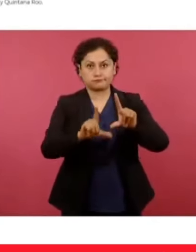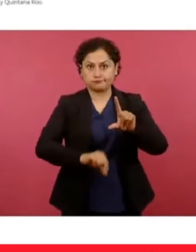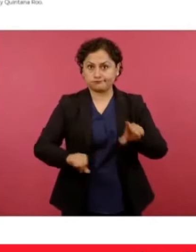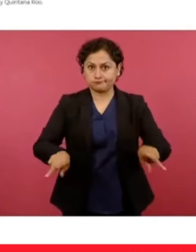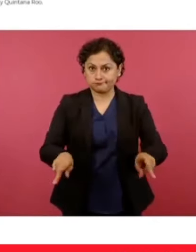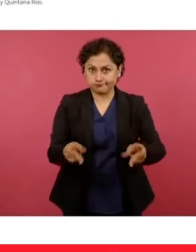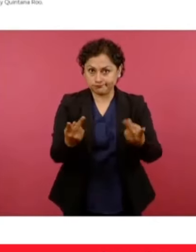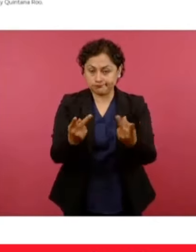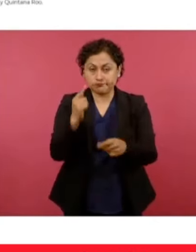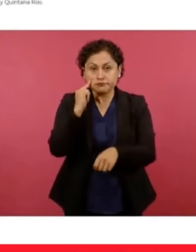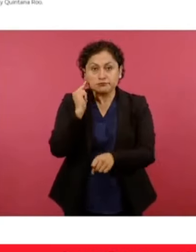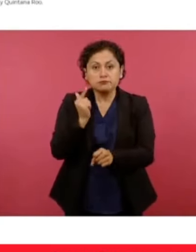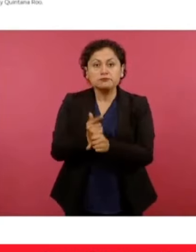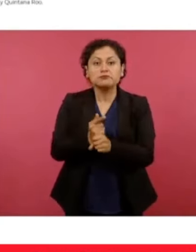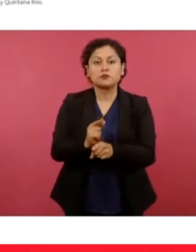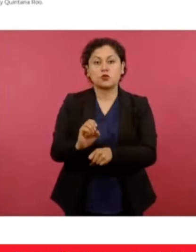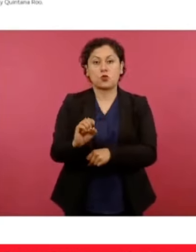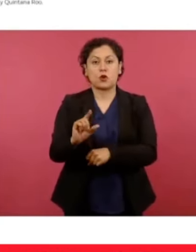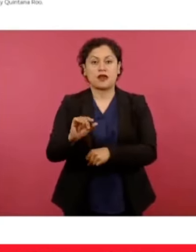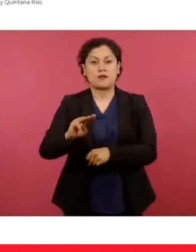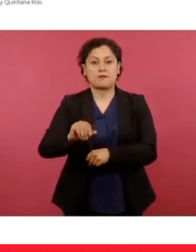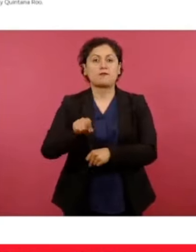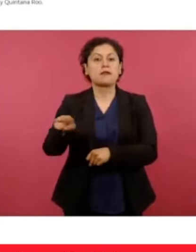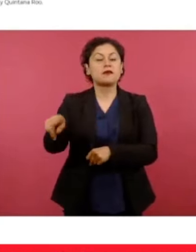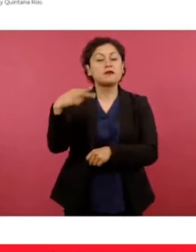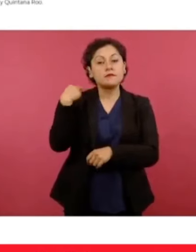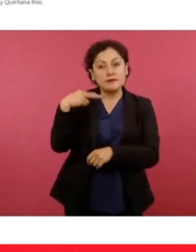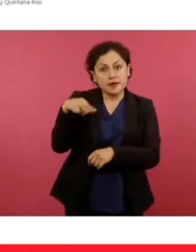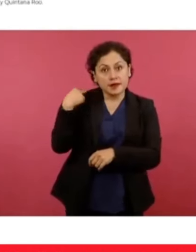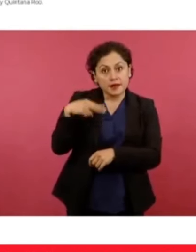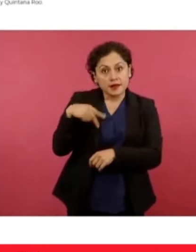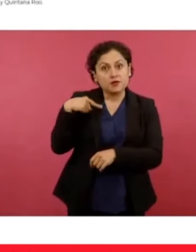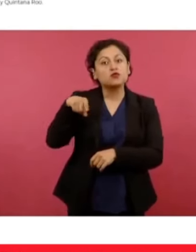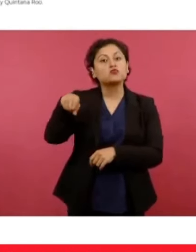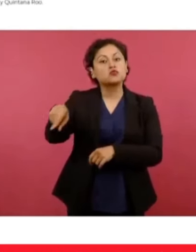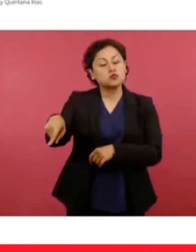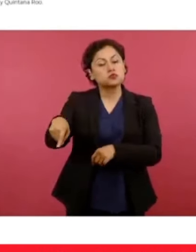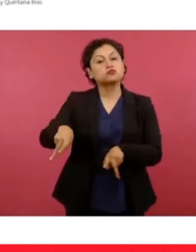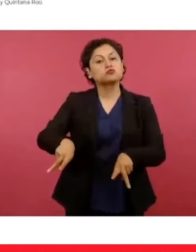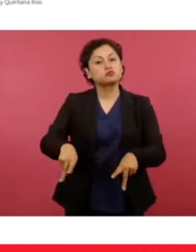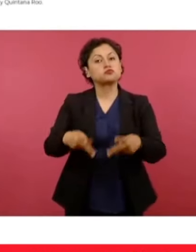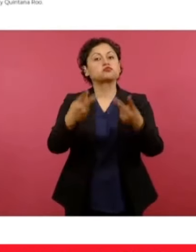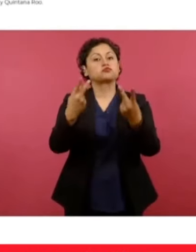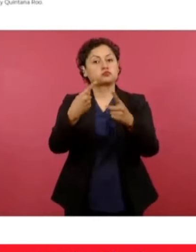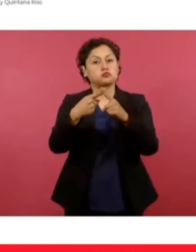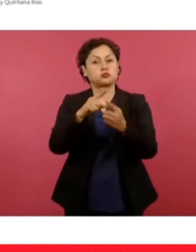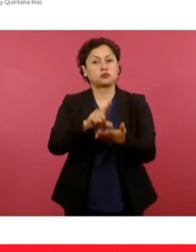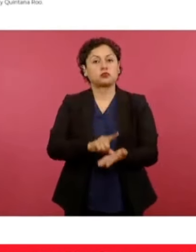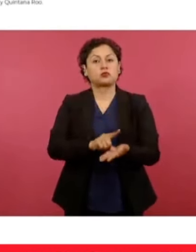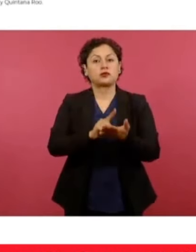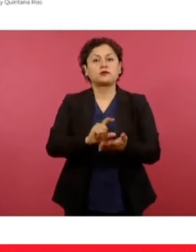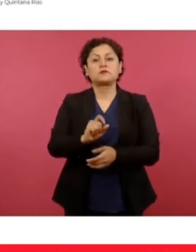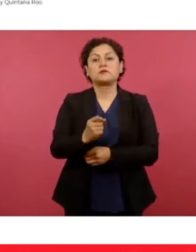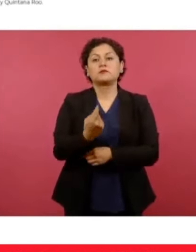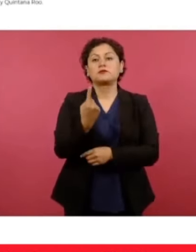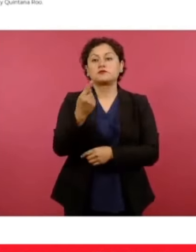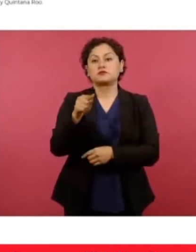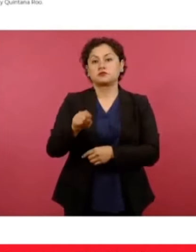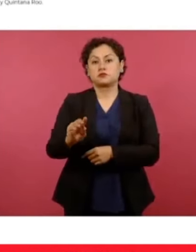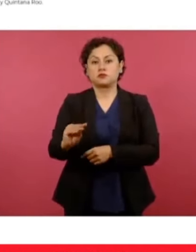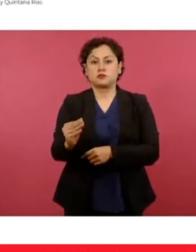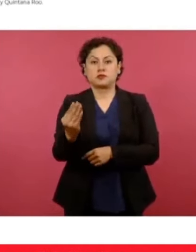con gasolinera Olimpia de Veracruz allá en el puerto de cruz con el precio por litro en 21